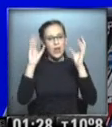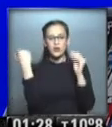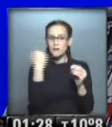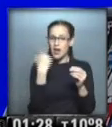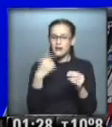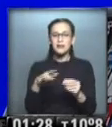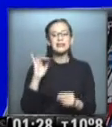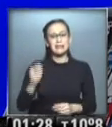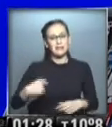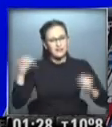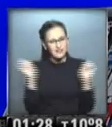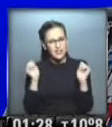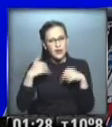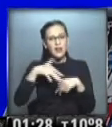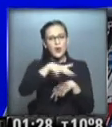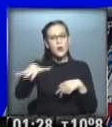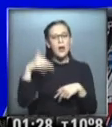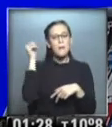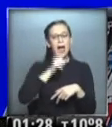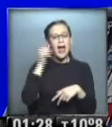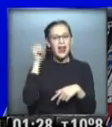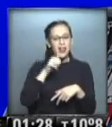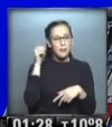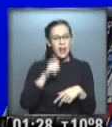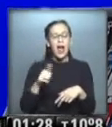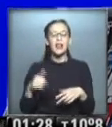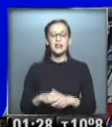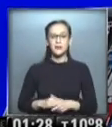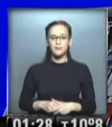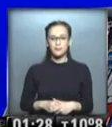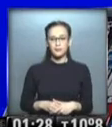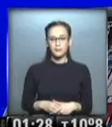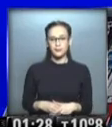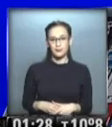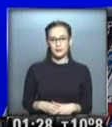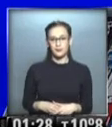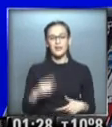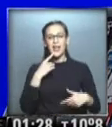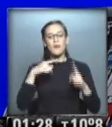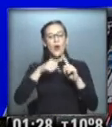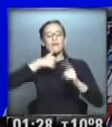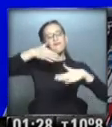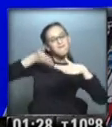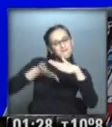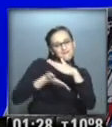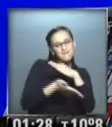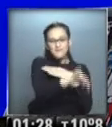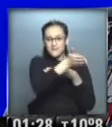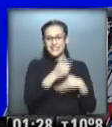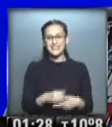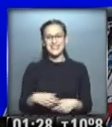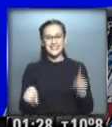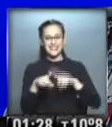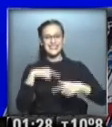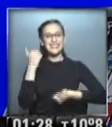Y mira, con este frío nos vamos a ir a Mar del Plata para zambullirnos en las aguas. Qué buena esa poesía que tiene, ¿eh? Para zambullirnos en la historia